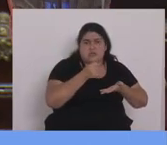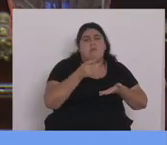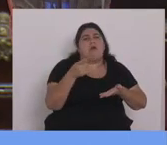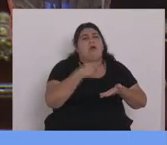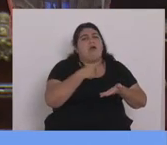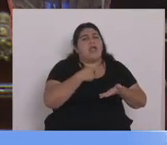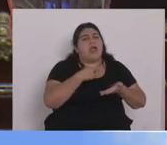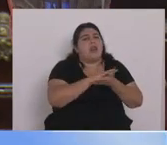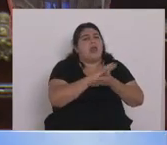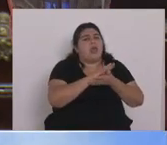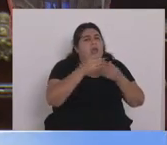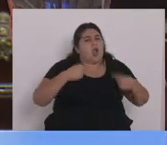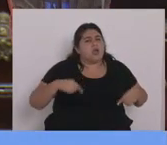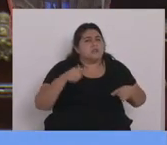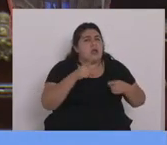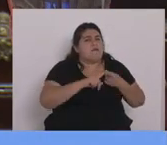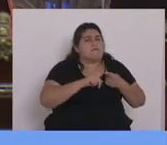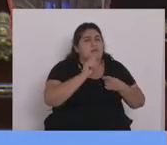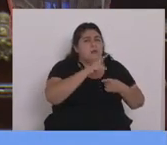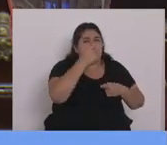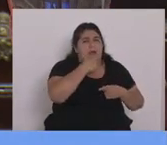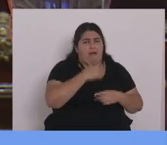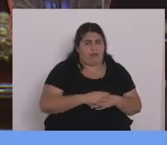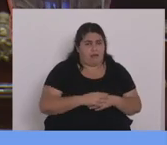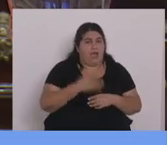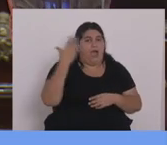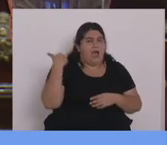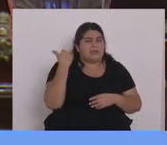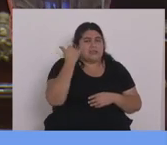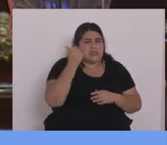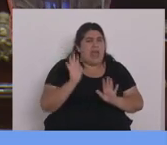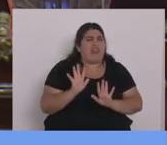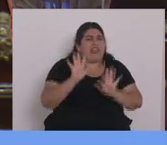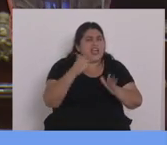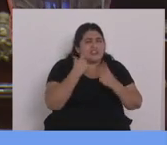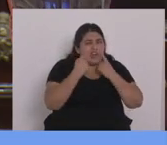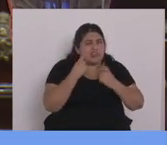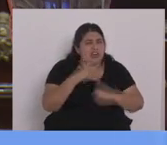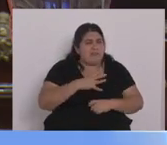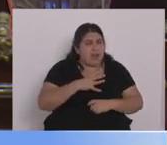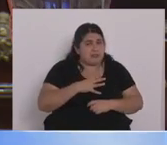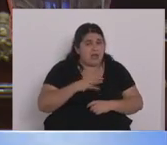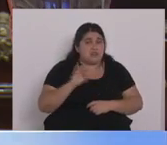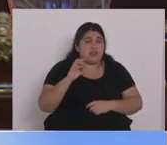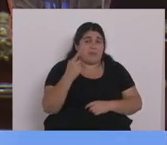Macri. Porque tenían acordadas 10 revisiones, de las cuales solo hicieron 3, y aún constatando